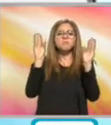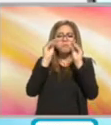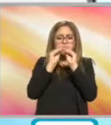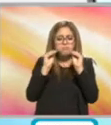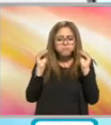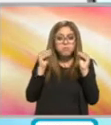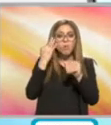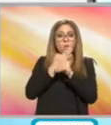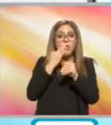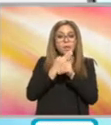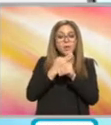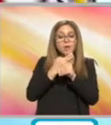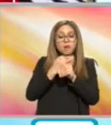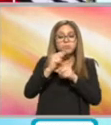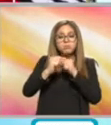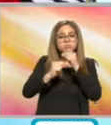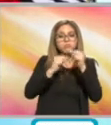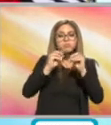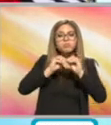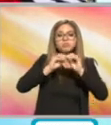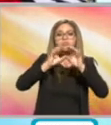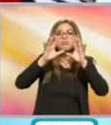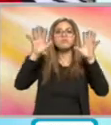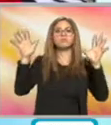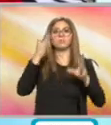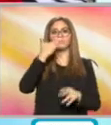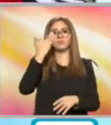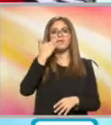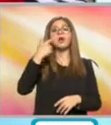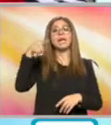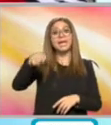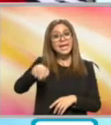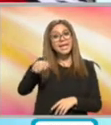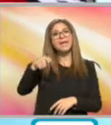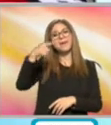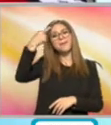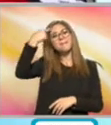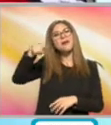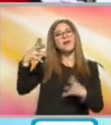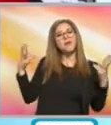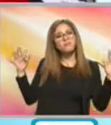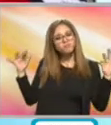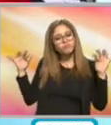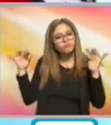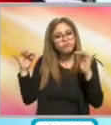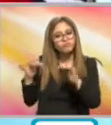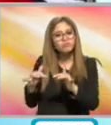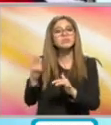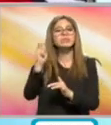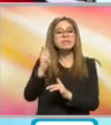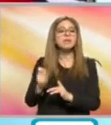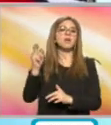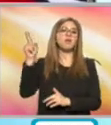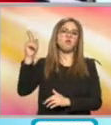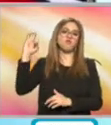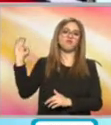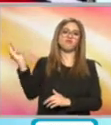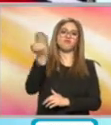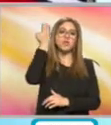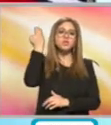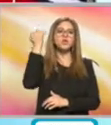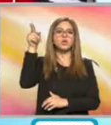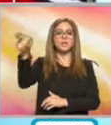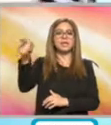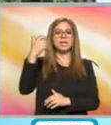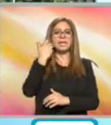Y lo que nos distingue a este festival del resto de los festivales es que nosotros, es una fundación la que